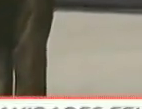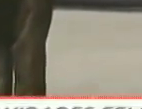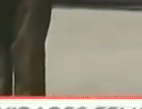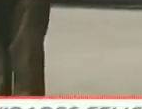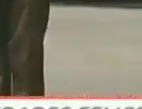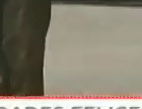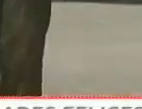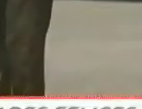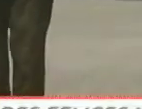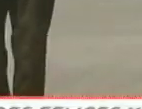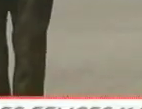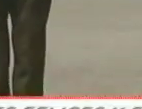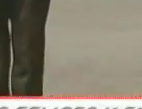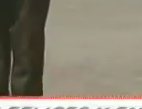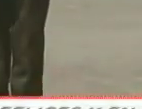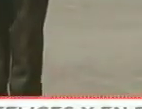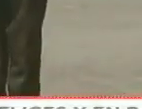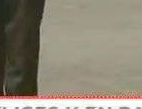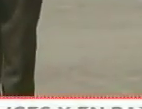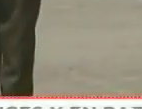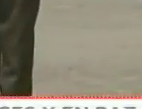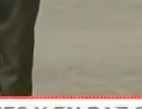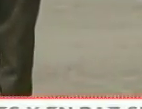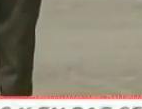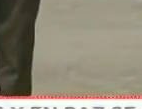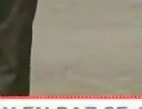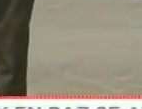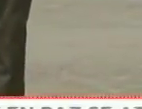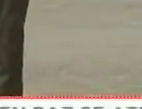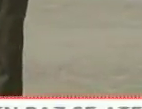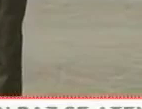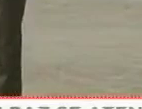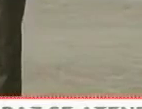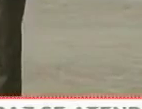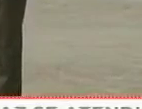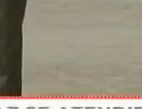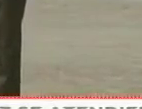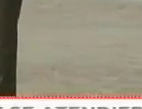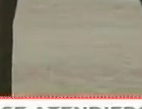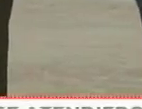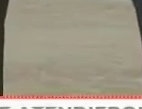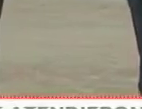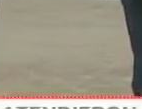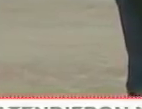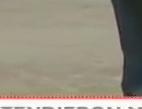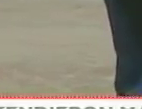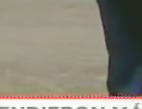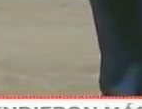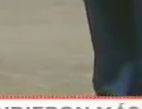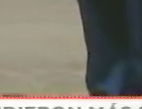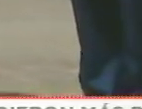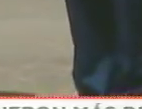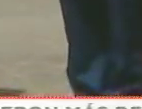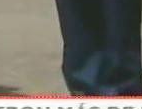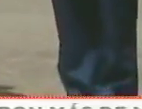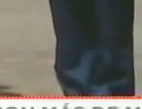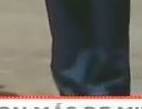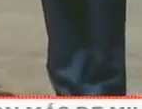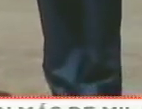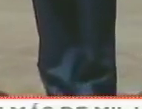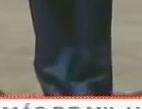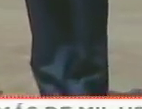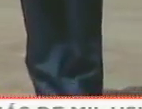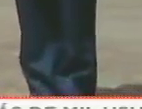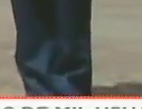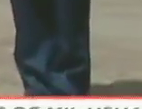almirante Williams Miguel Cerante Pinto, comandante de la Región Estratégica de Defensa Integral número 6 Guayana. El ciudadano general de división